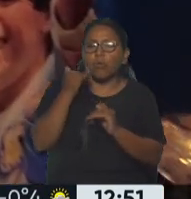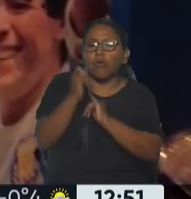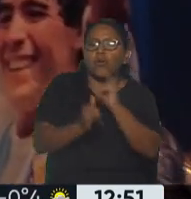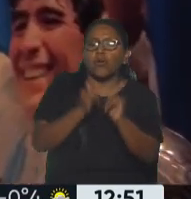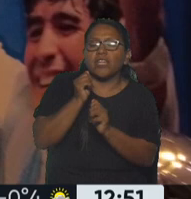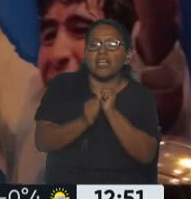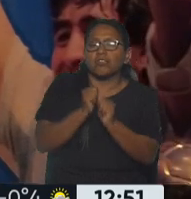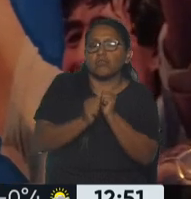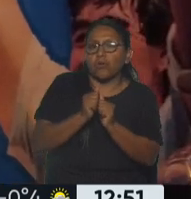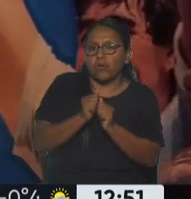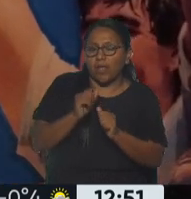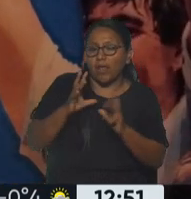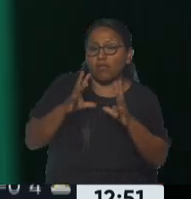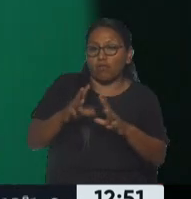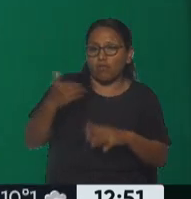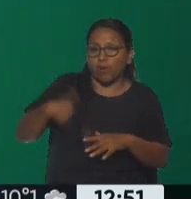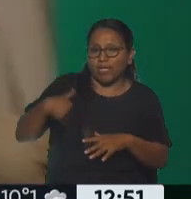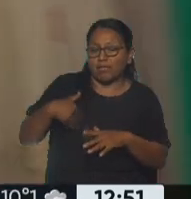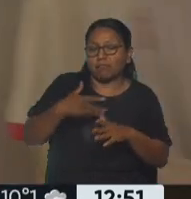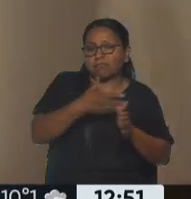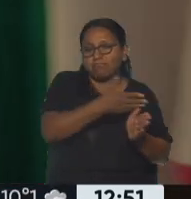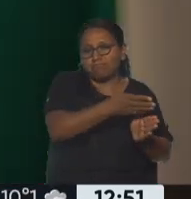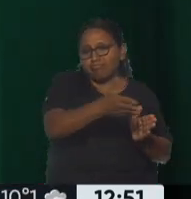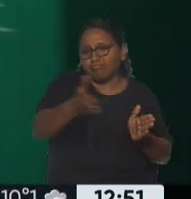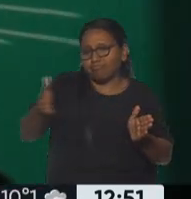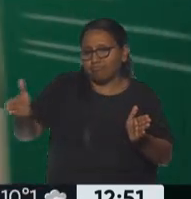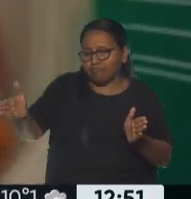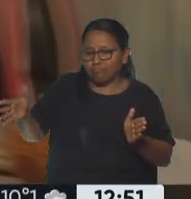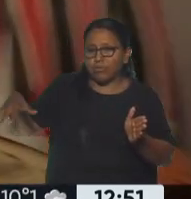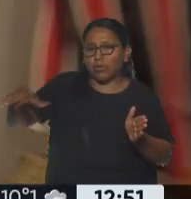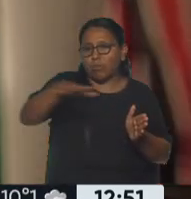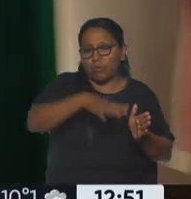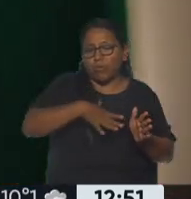del fútbol argentino en muchos metros cuadrados, porque son muchos los metros